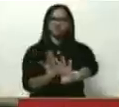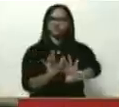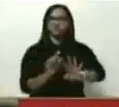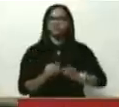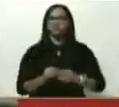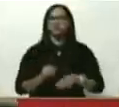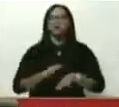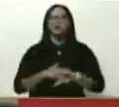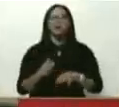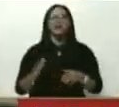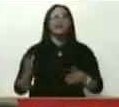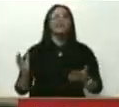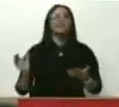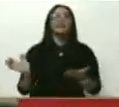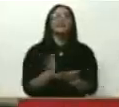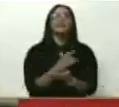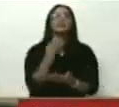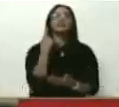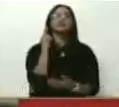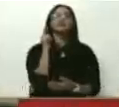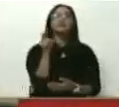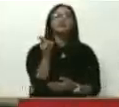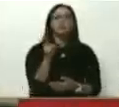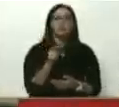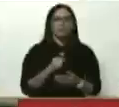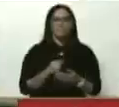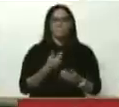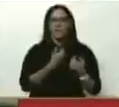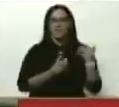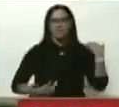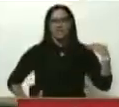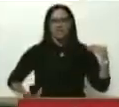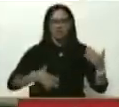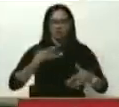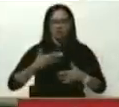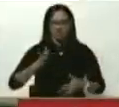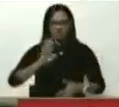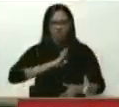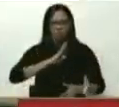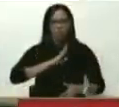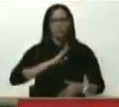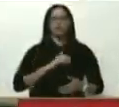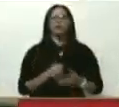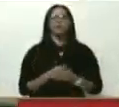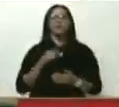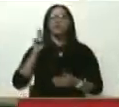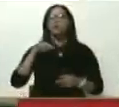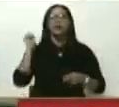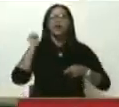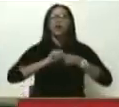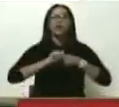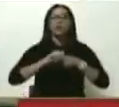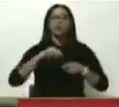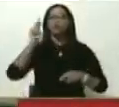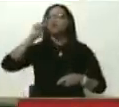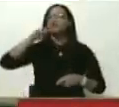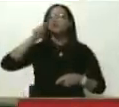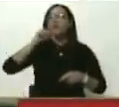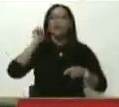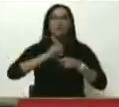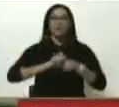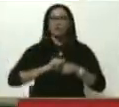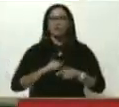Porque le estaban quitando a su presidente. Lo sentían de ellos. Porque jamás los abandonó. Jamás los